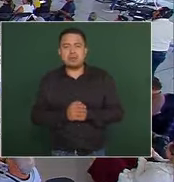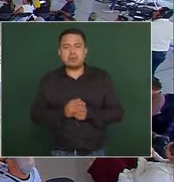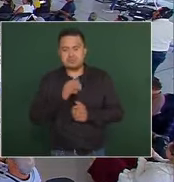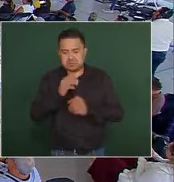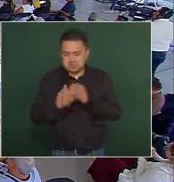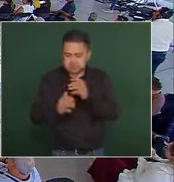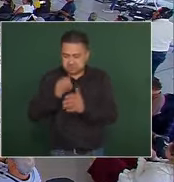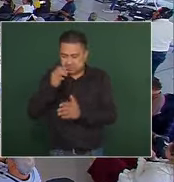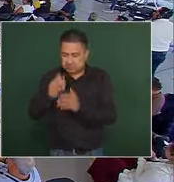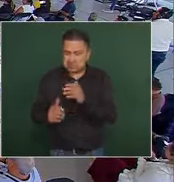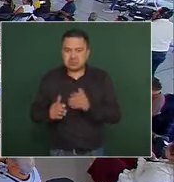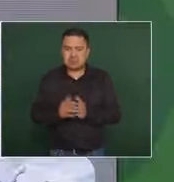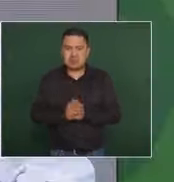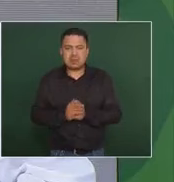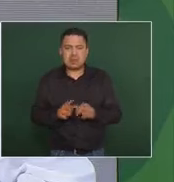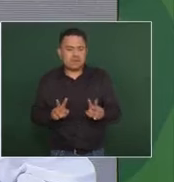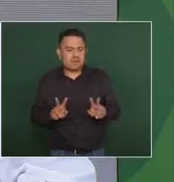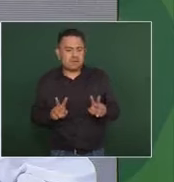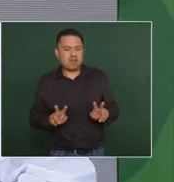terminó Fox,